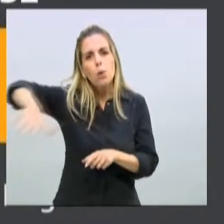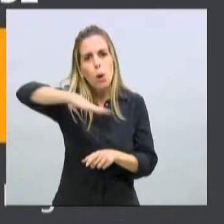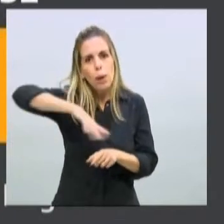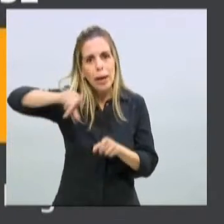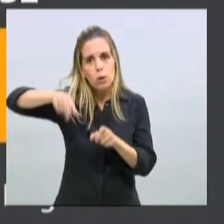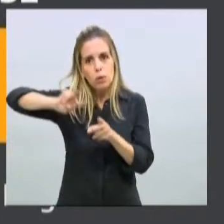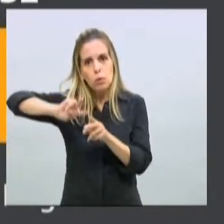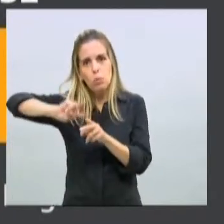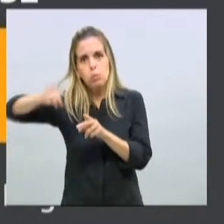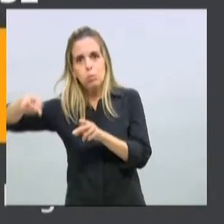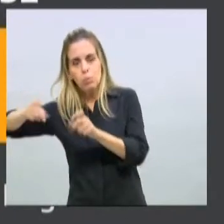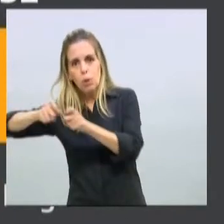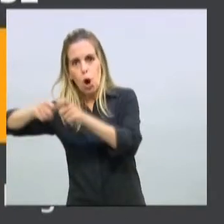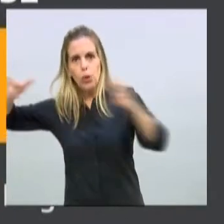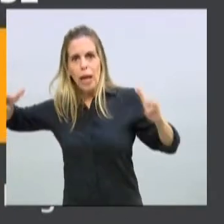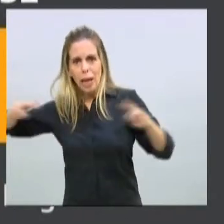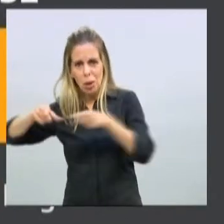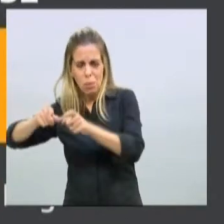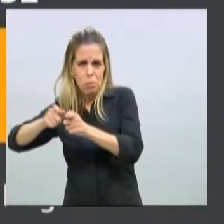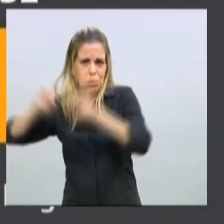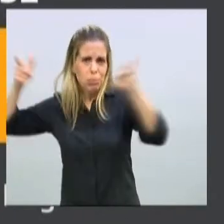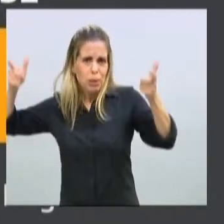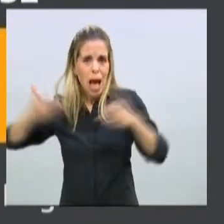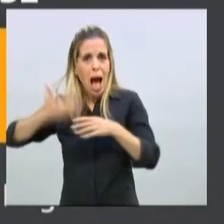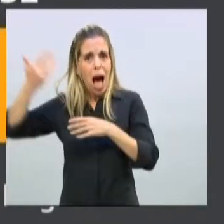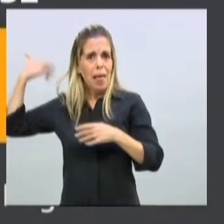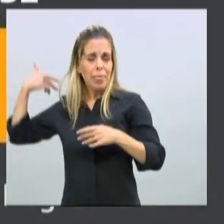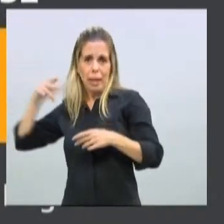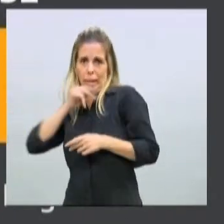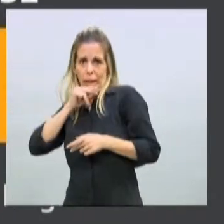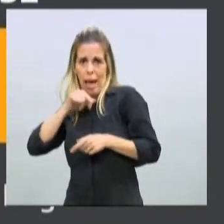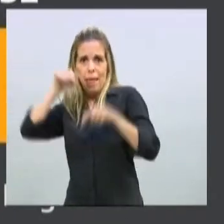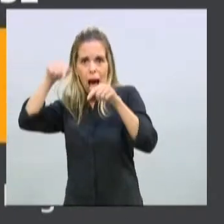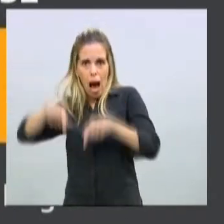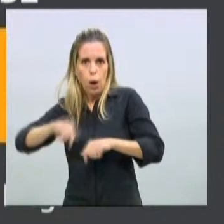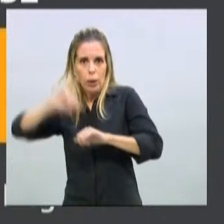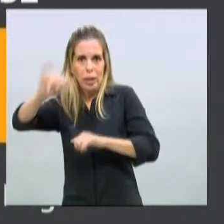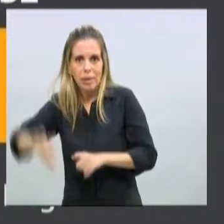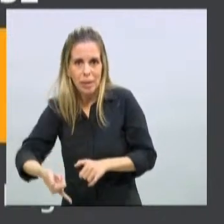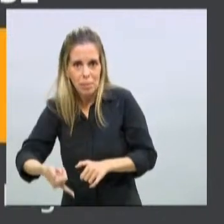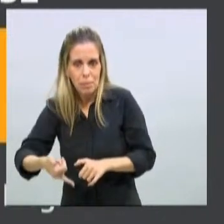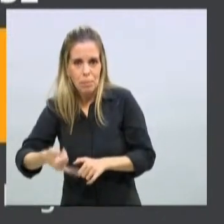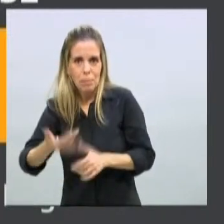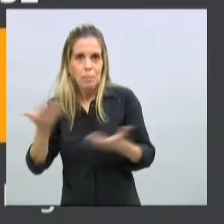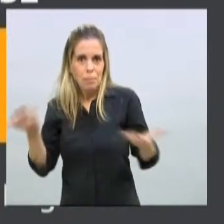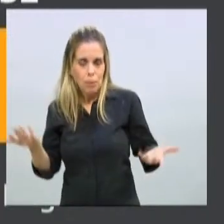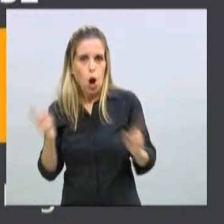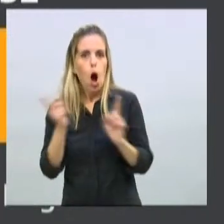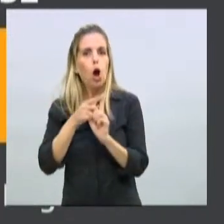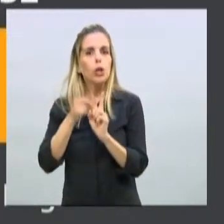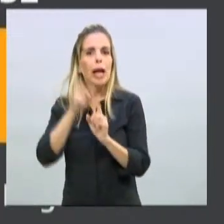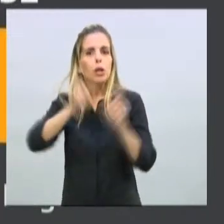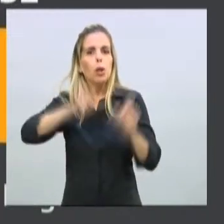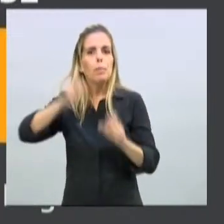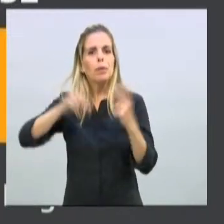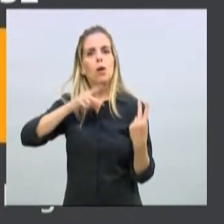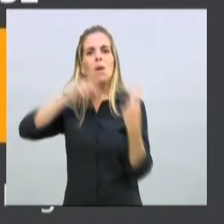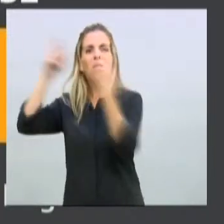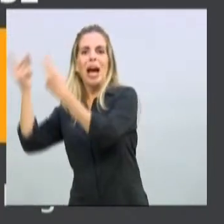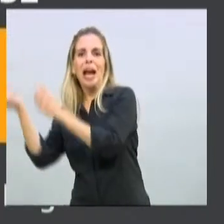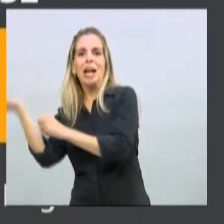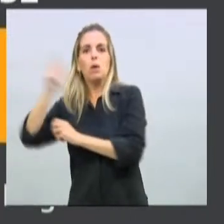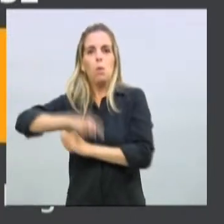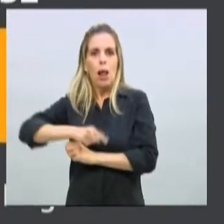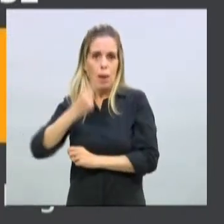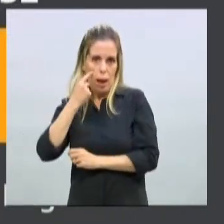duplicación de casos es infinito, porque nunca tuvieron un caso, ni cerca. Y esto que digo de la provincia de Buenos Aires, puedo decirlo